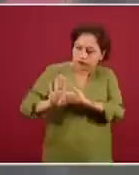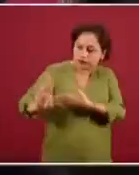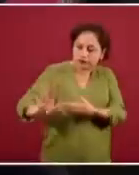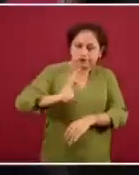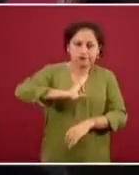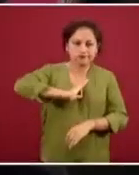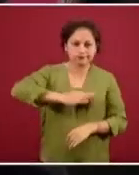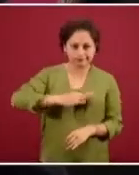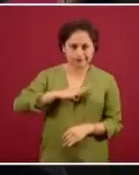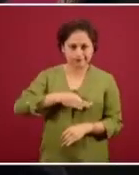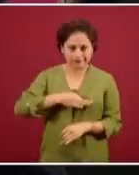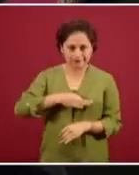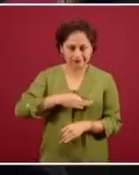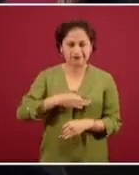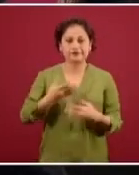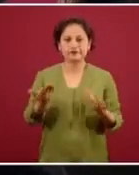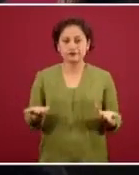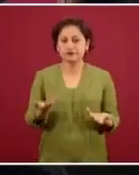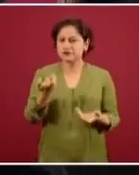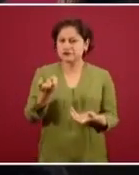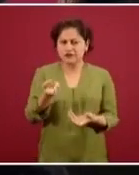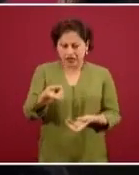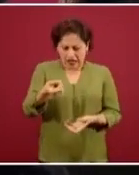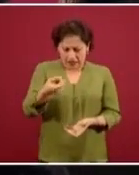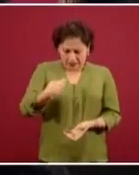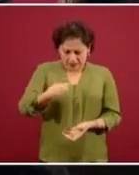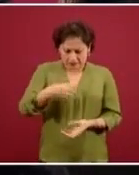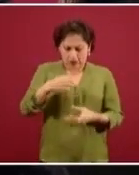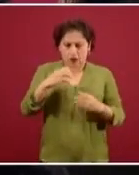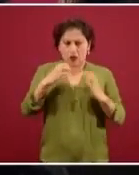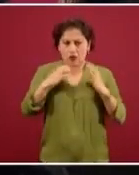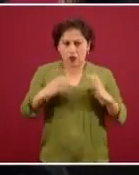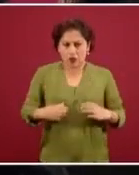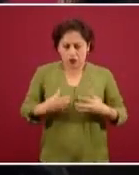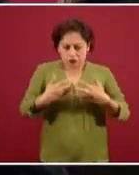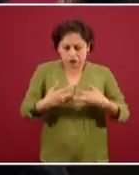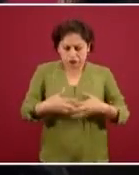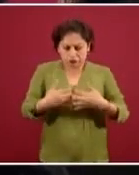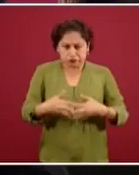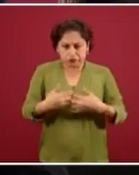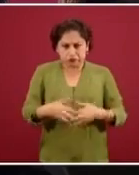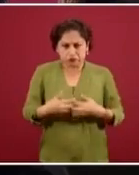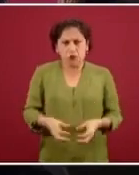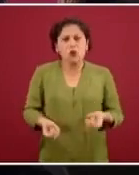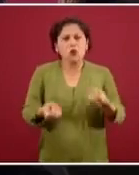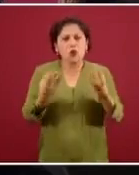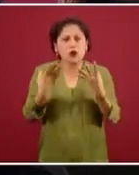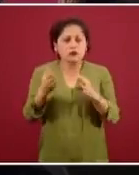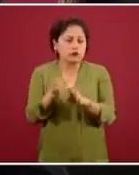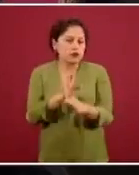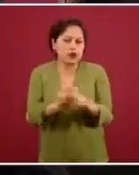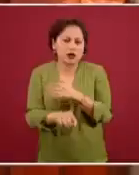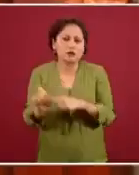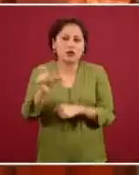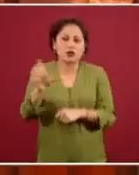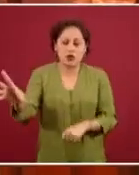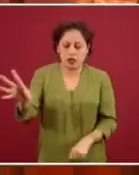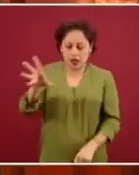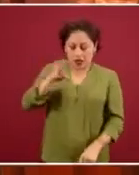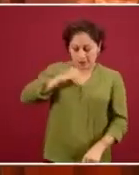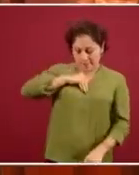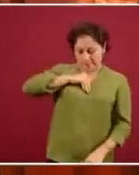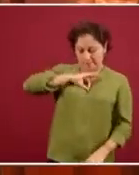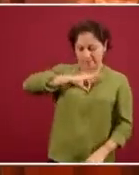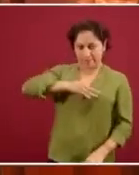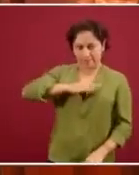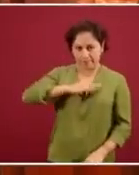Se producen como una respuesta del sistema inmunitario cuando hay una infección. Esto es de manera normal y se presenta en